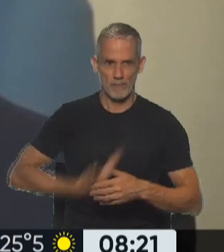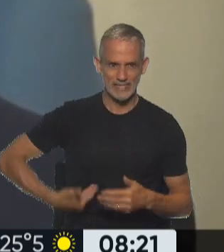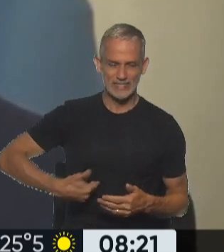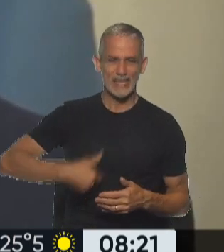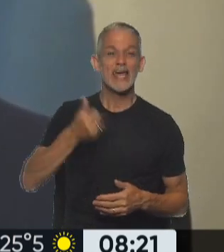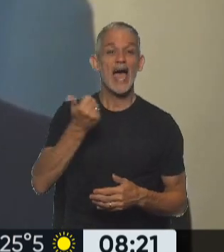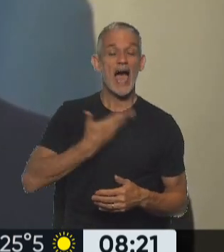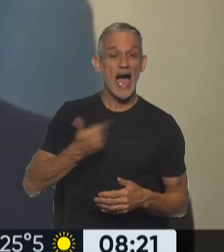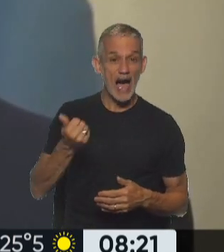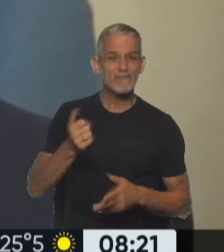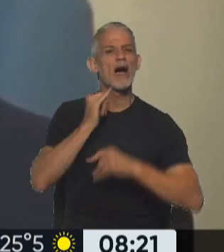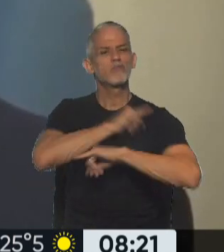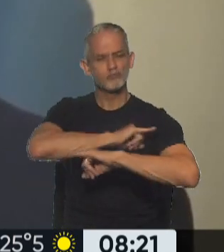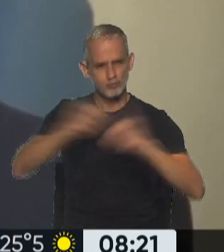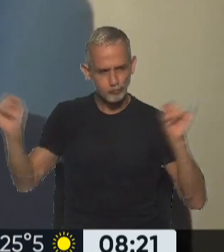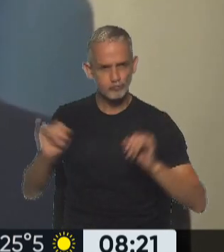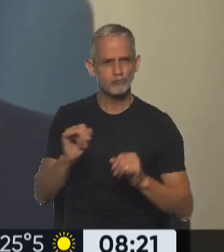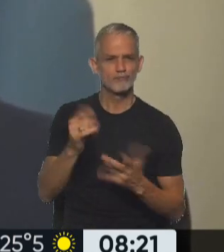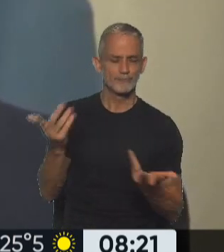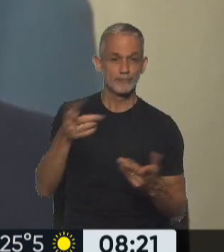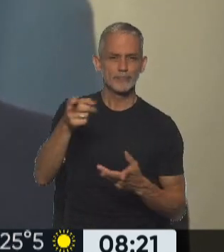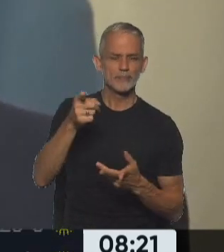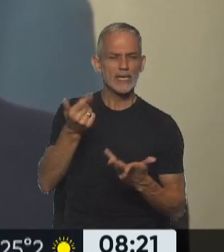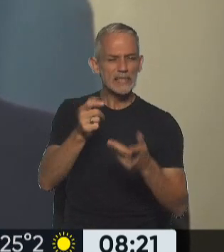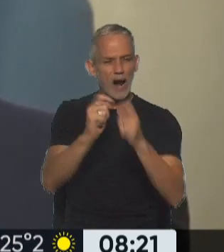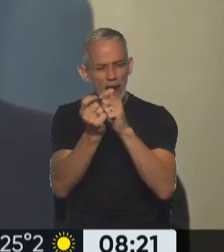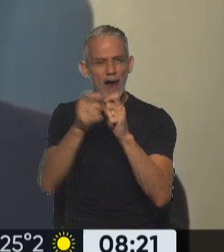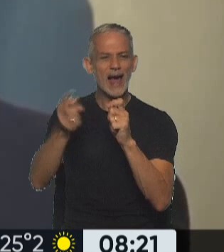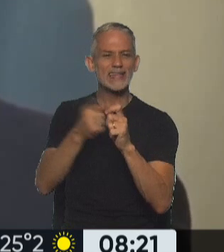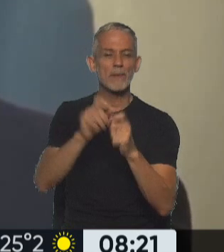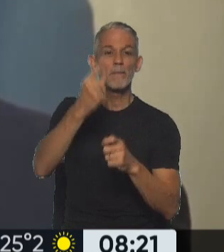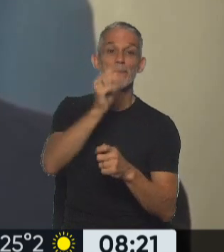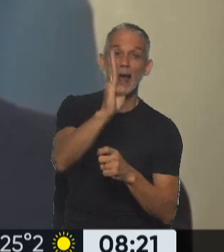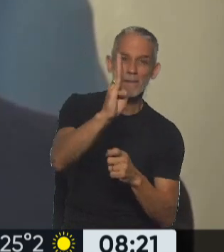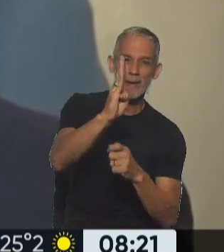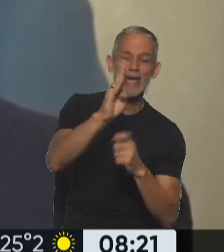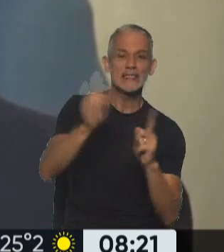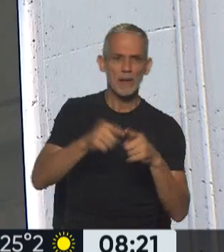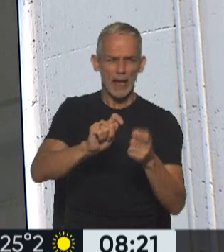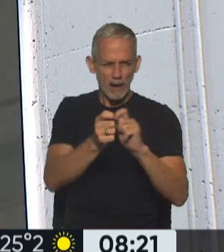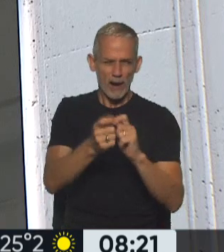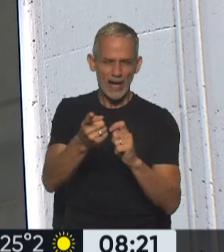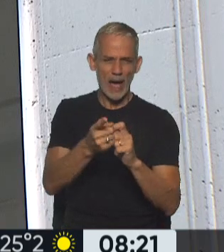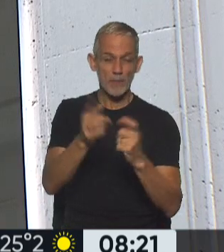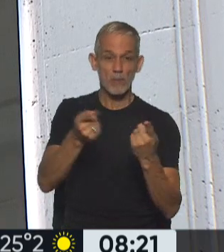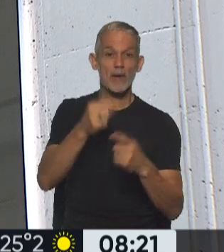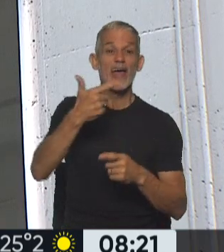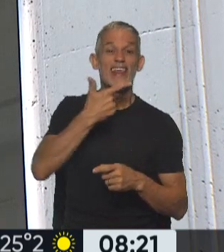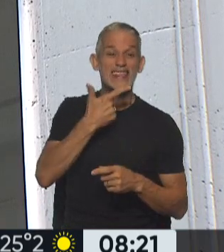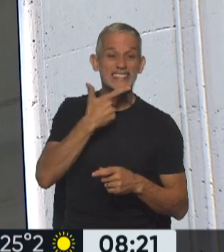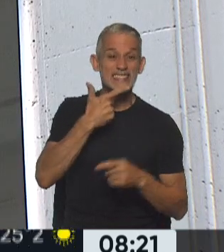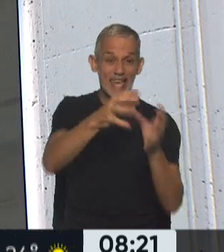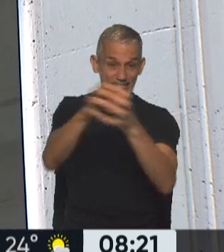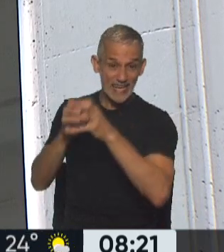de la Asociación del Fútbol Argentino, teniendo también una leve modificación la primera B metropolitana, que pasará de 17